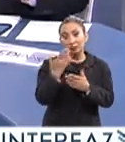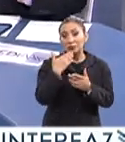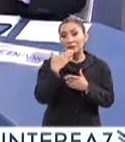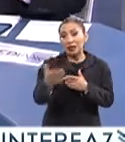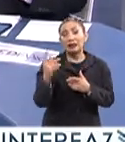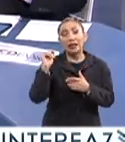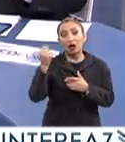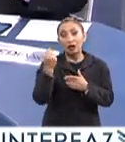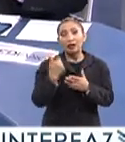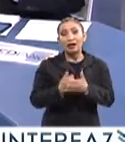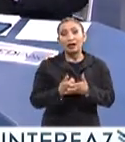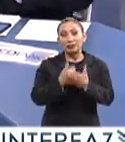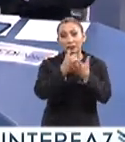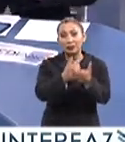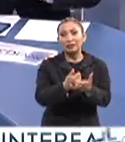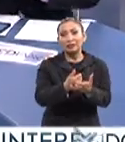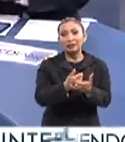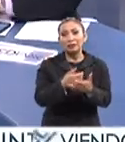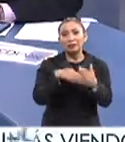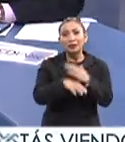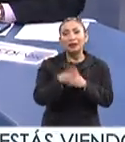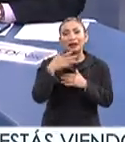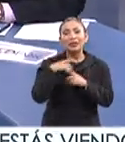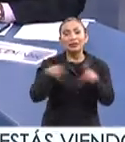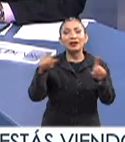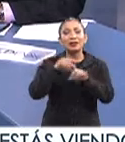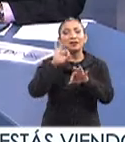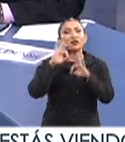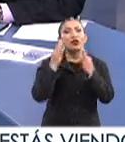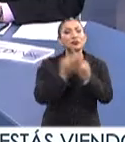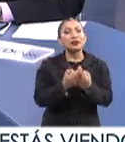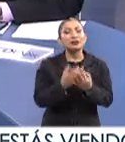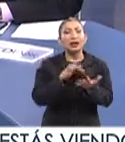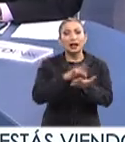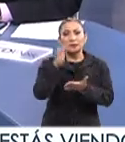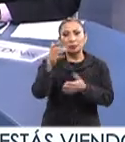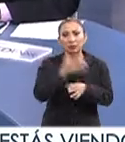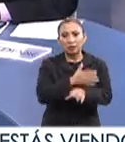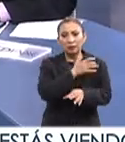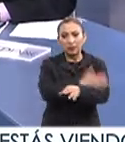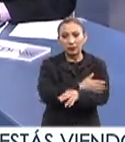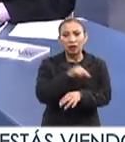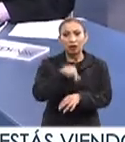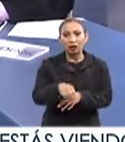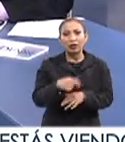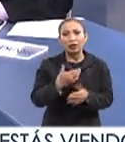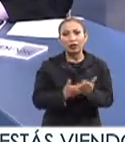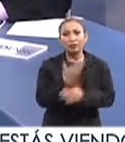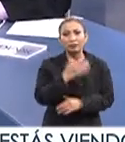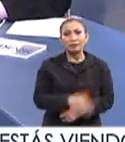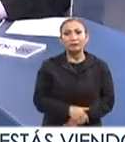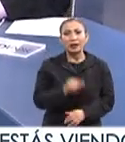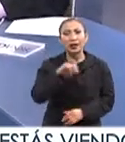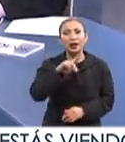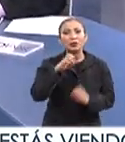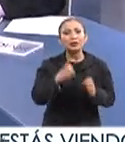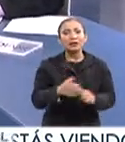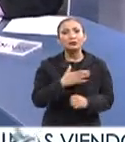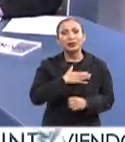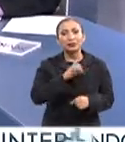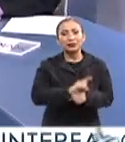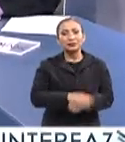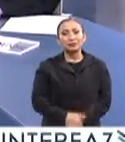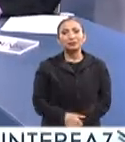que nos permite precisamente podernos adentrar desde distintas formas. Y bueno, gracias por acompañarnos esta mañana. Ana Cris, ¿cómo estás?